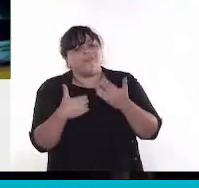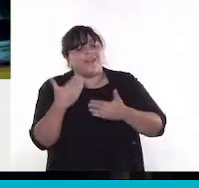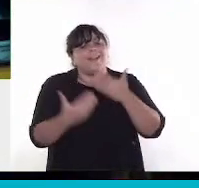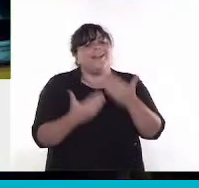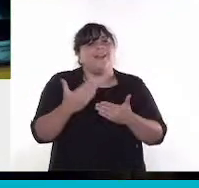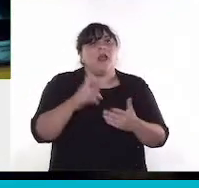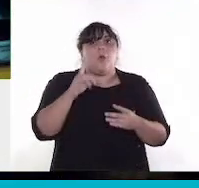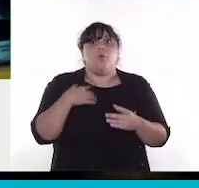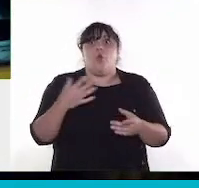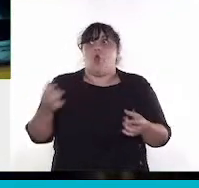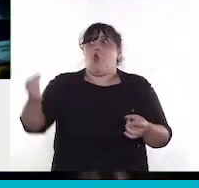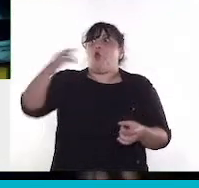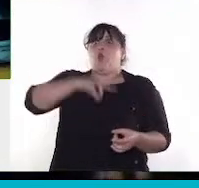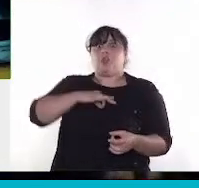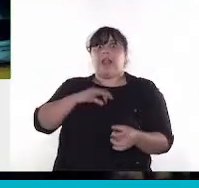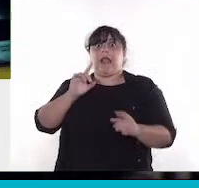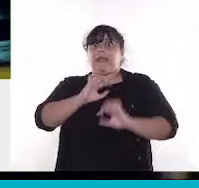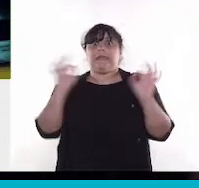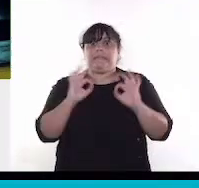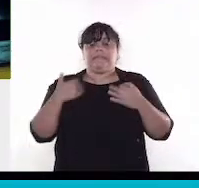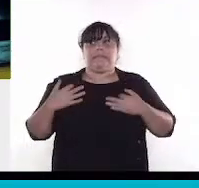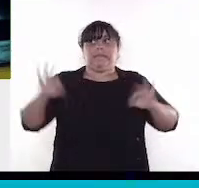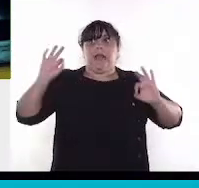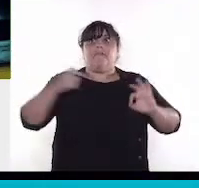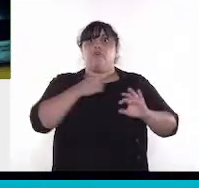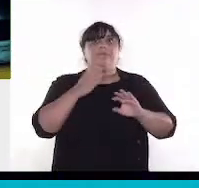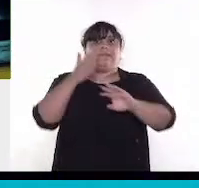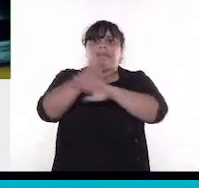miedo al contagio no se acercaban a los servicios que sí funcionaban.